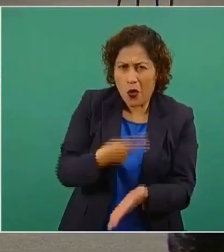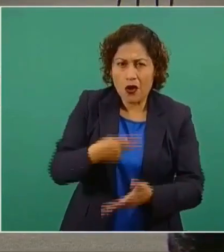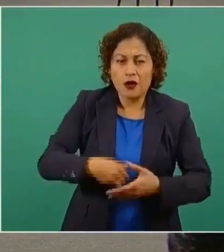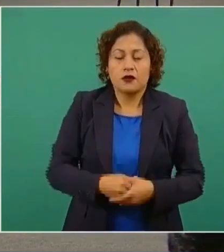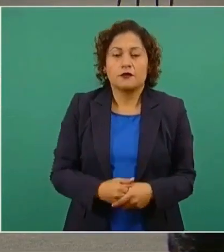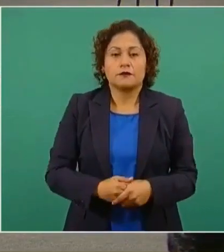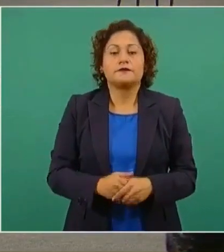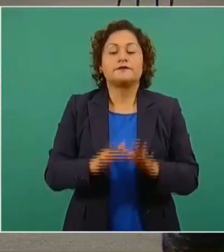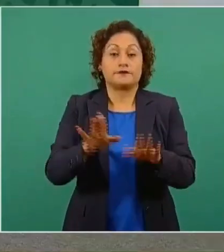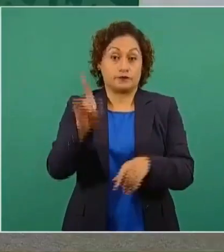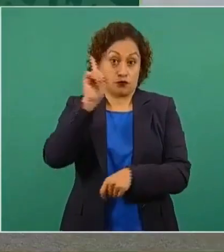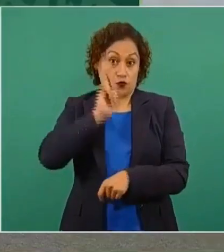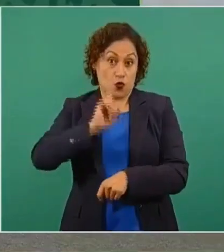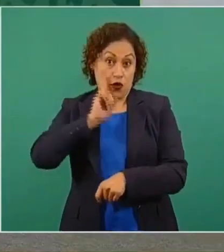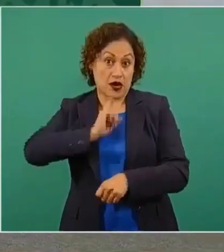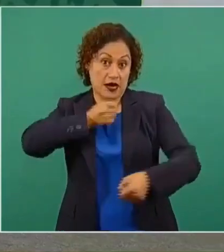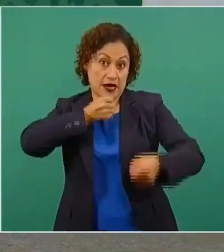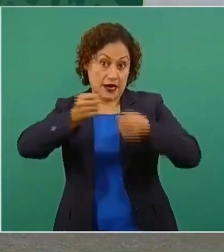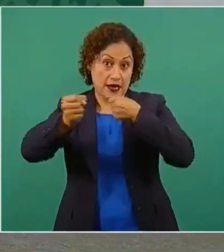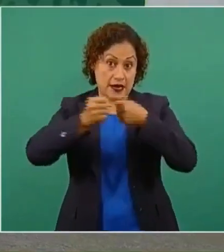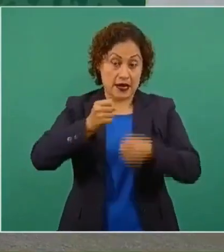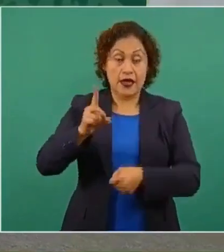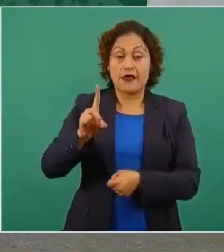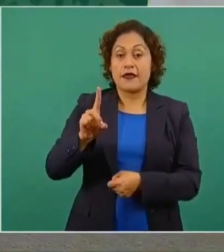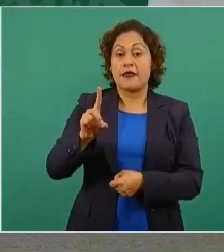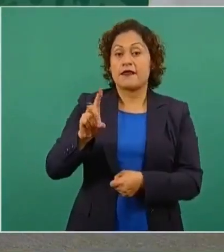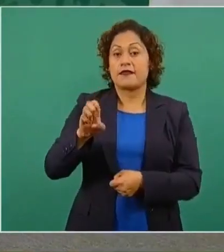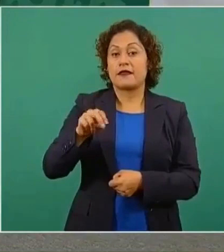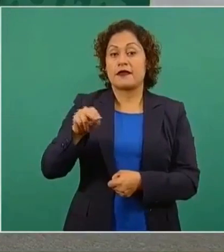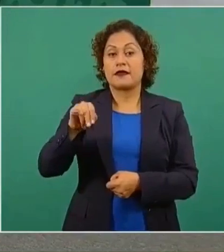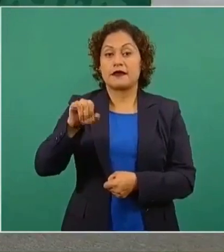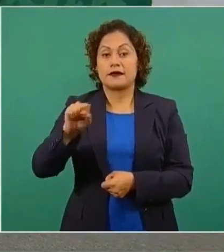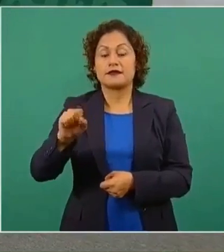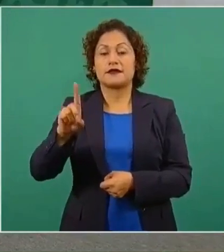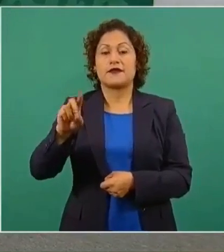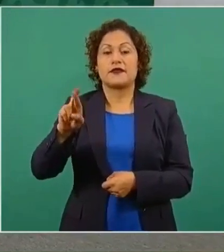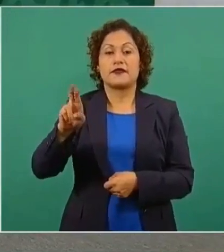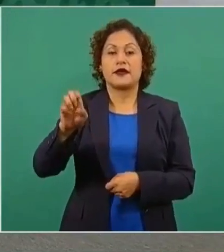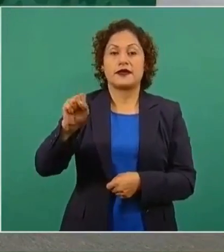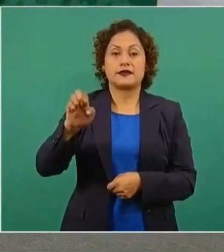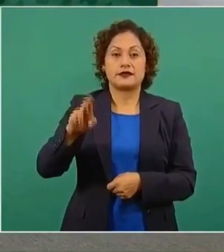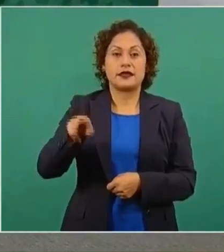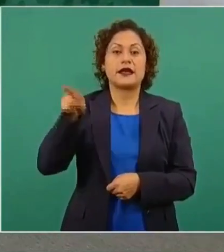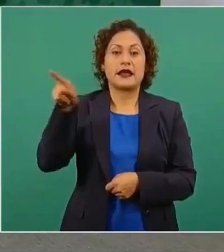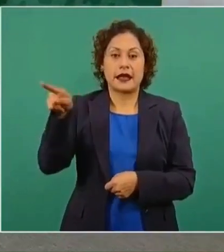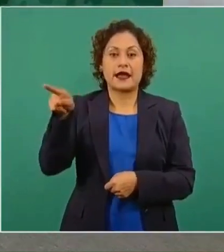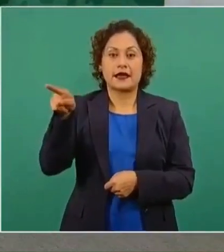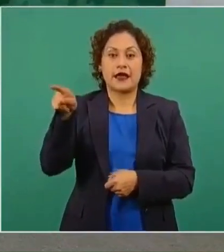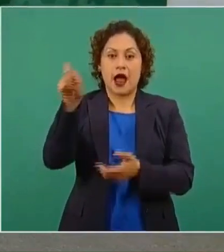La comentarista Denise Dresser escribe en su columna, que